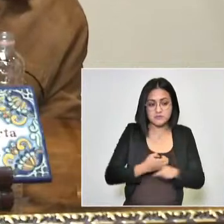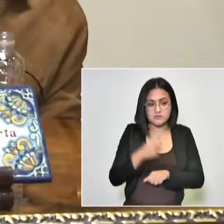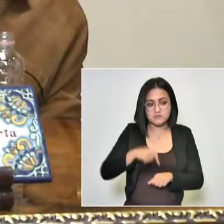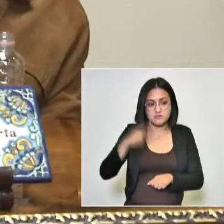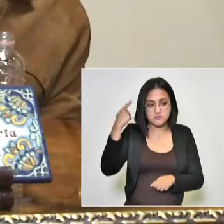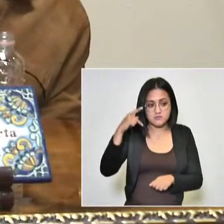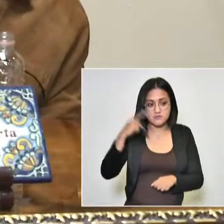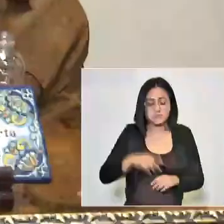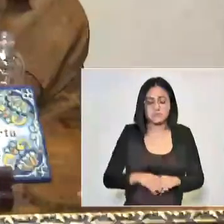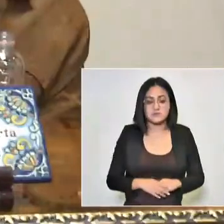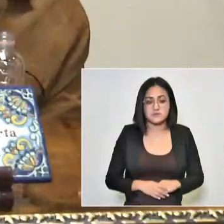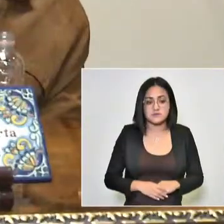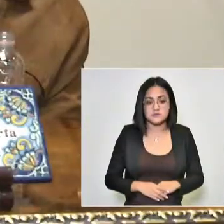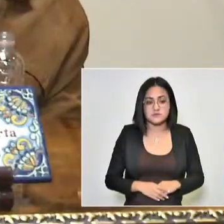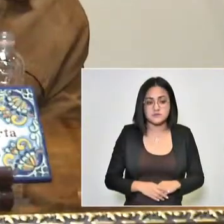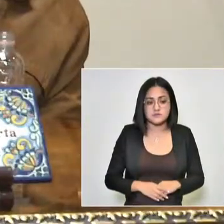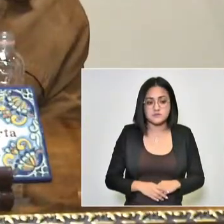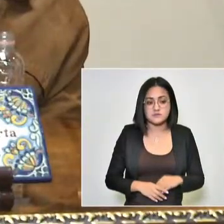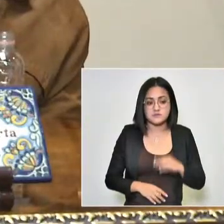Puebla.